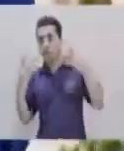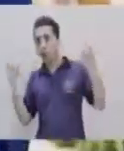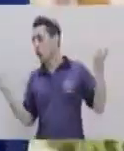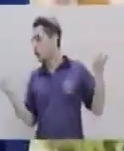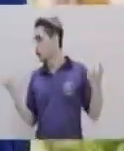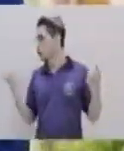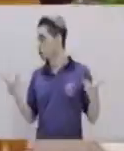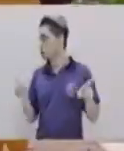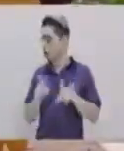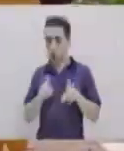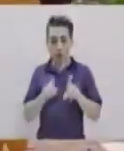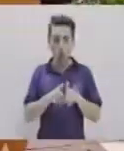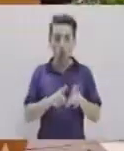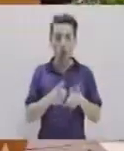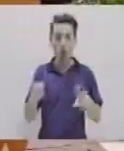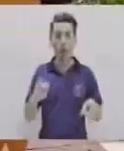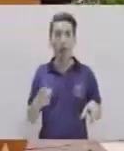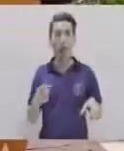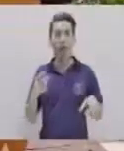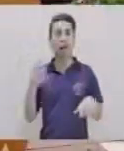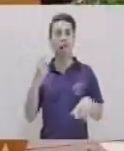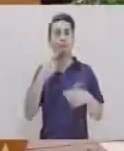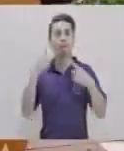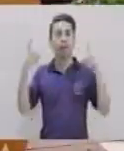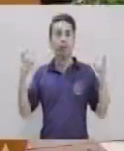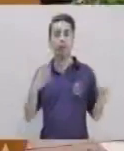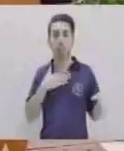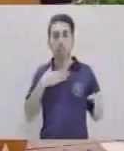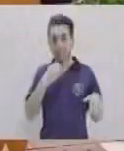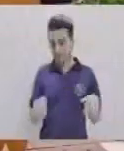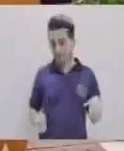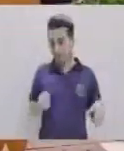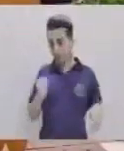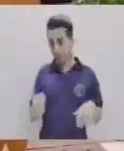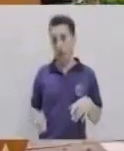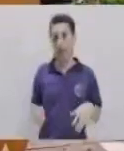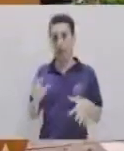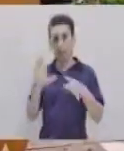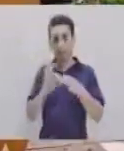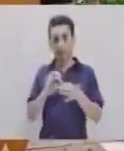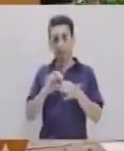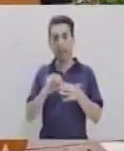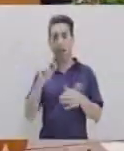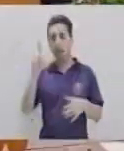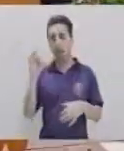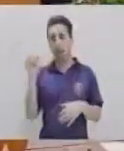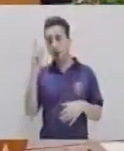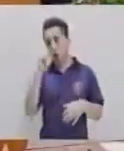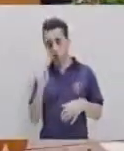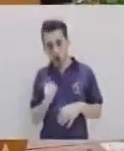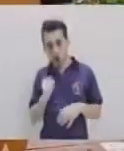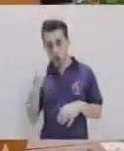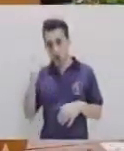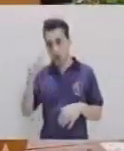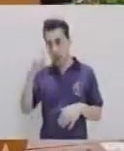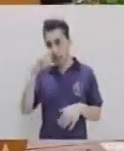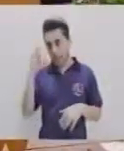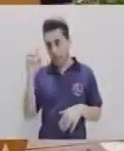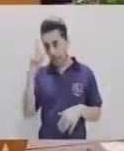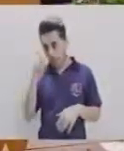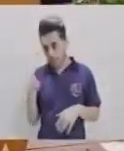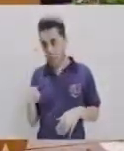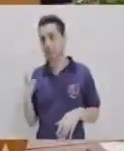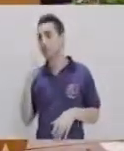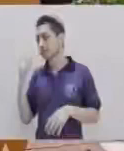bolillo tiene que ser respectivo al tamaño de la tecla. Quiere decir que las teclas más gruesas, que son